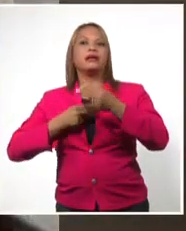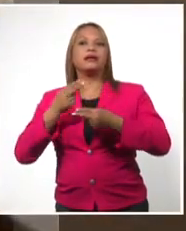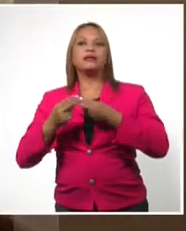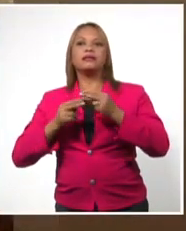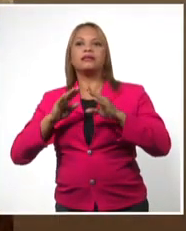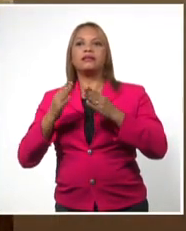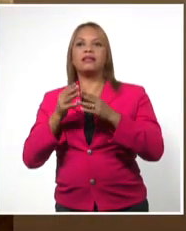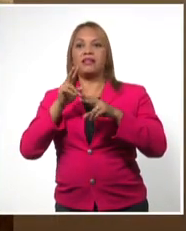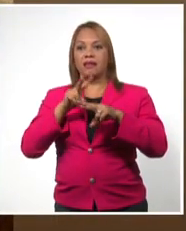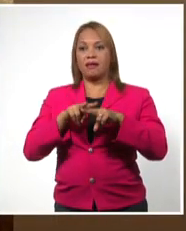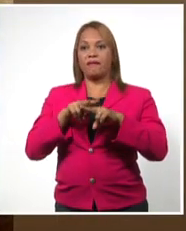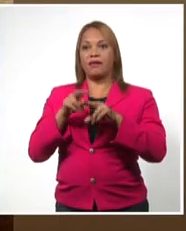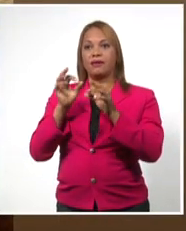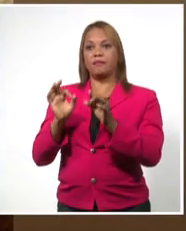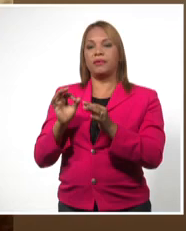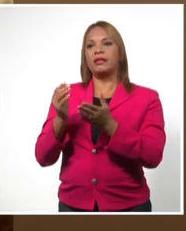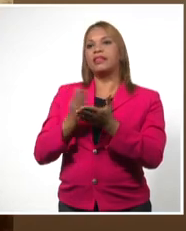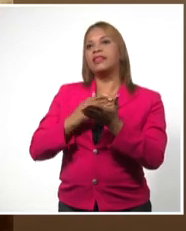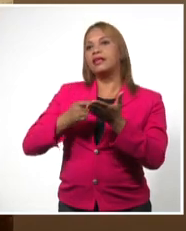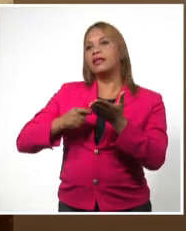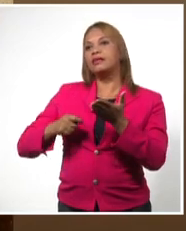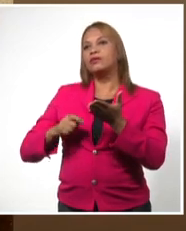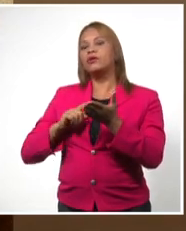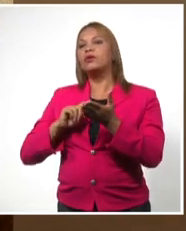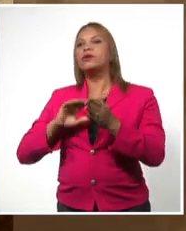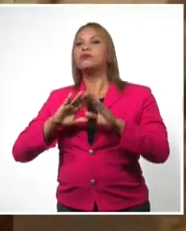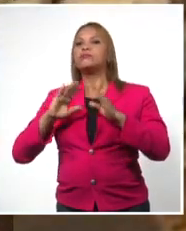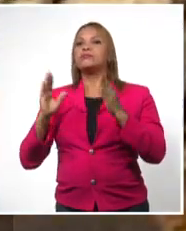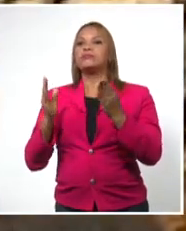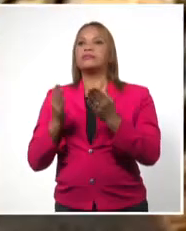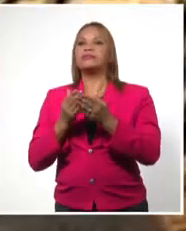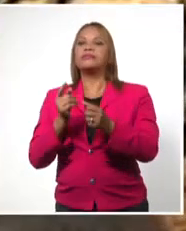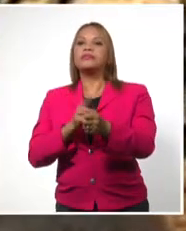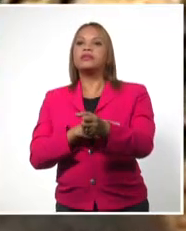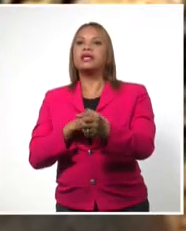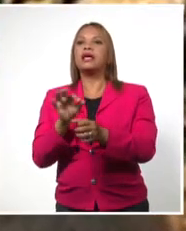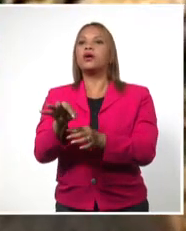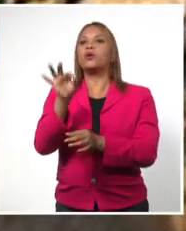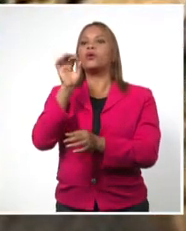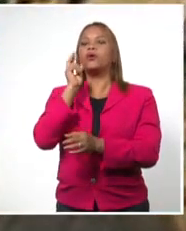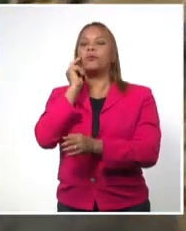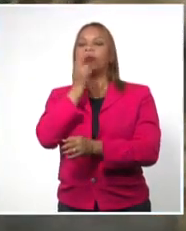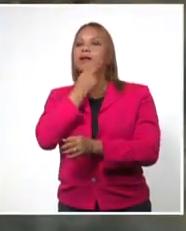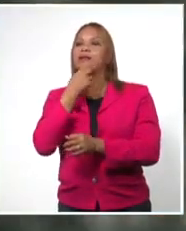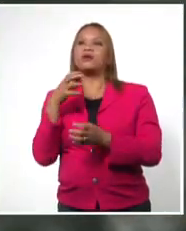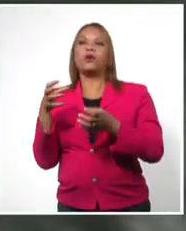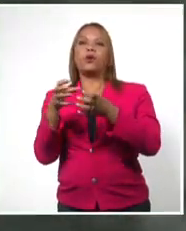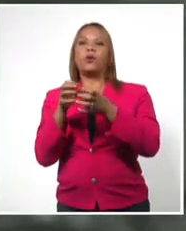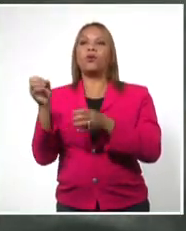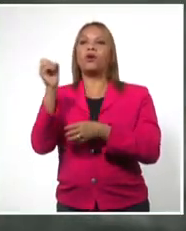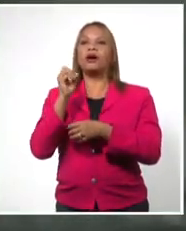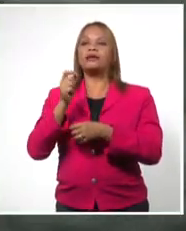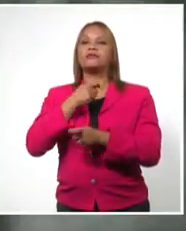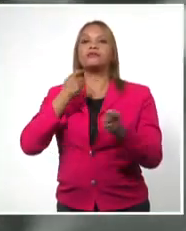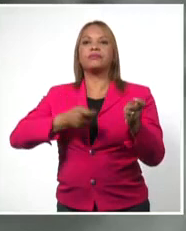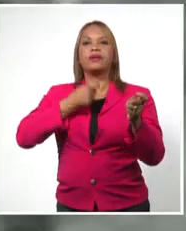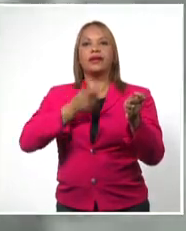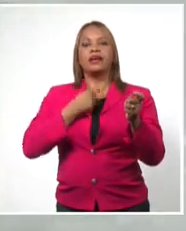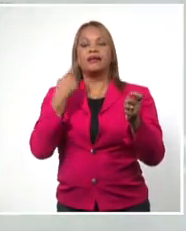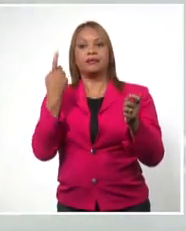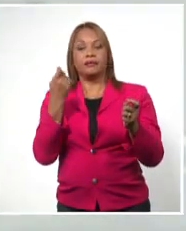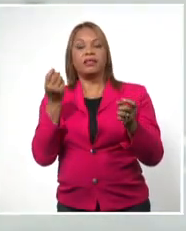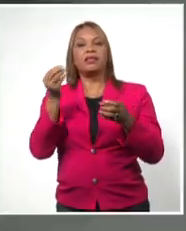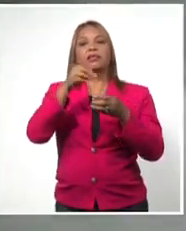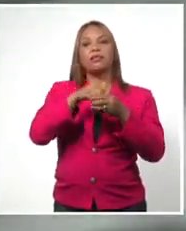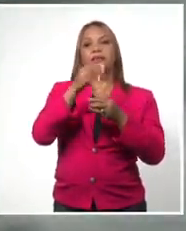La Habana el directorio de sociedades de color. Fue él la persona escogida por Martí para organizar la guerra necesaria dentro de Cuba. Se